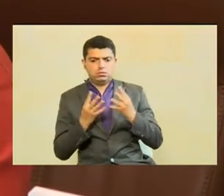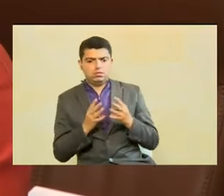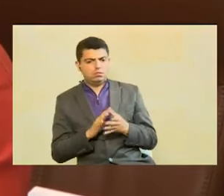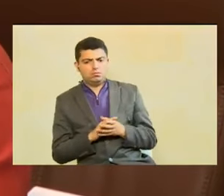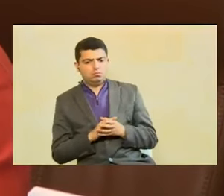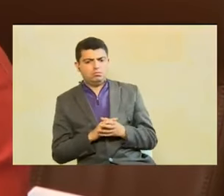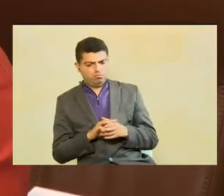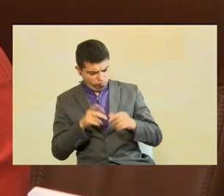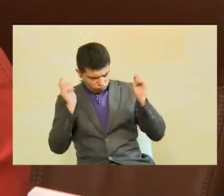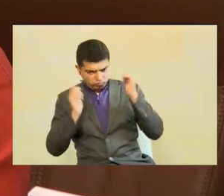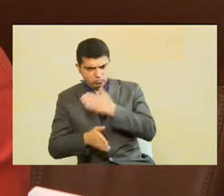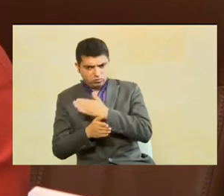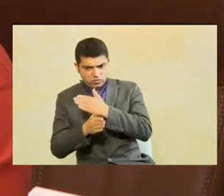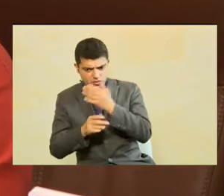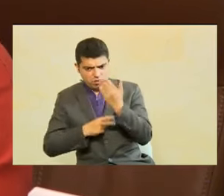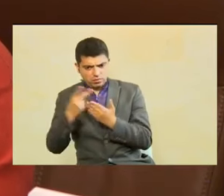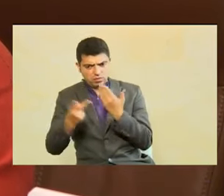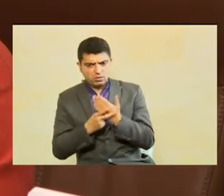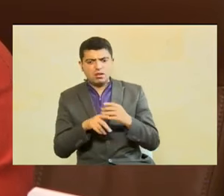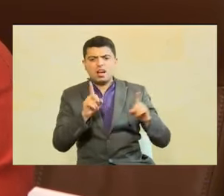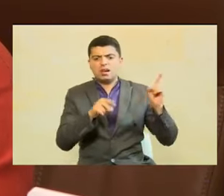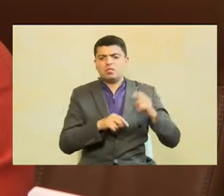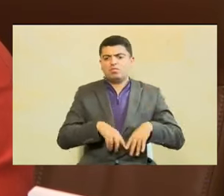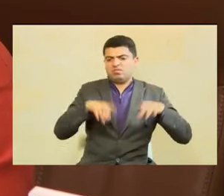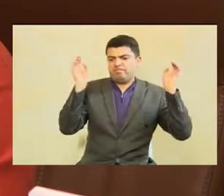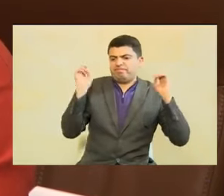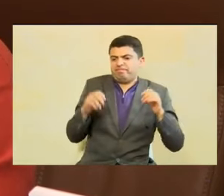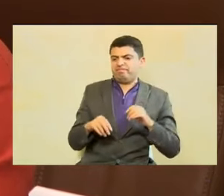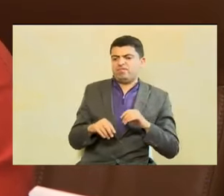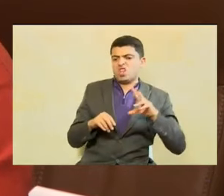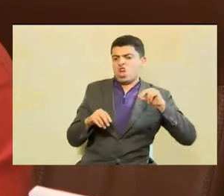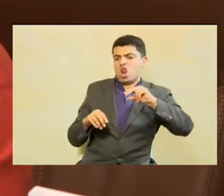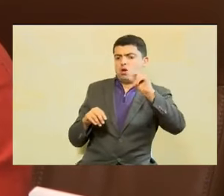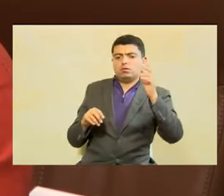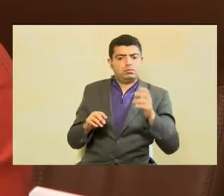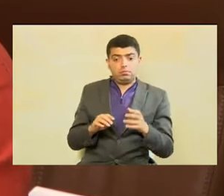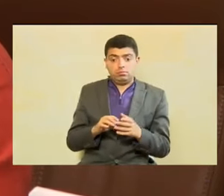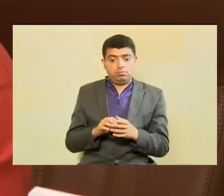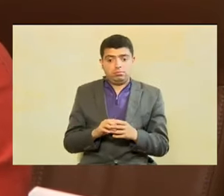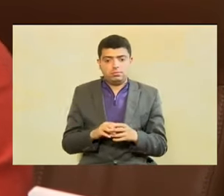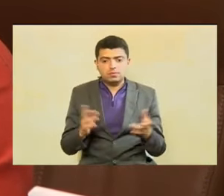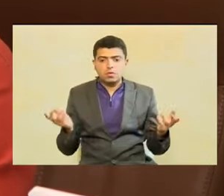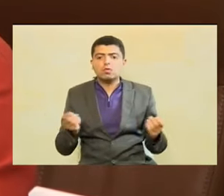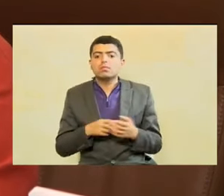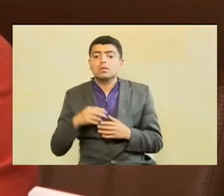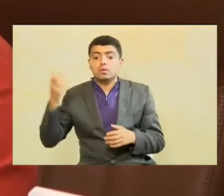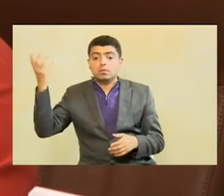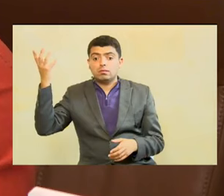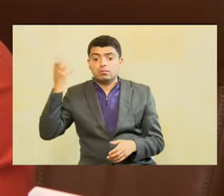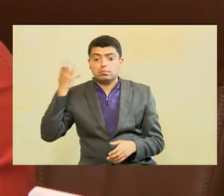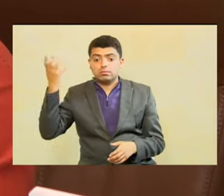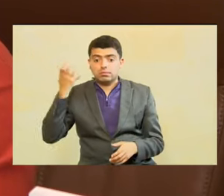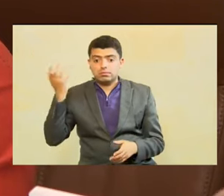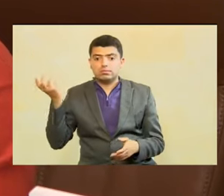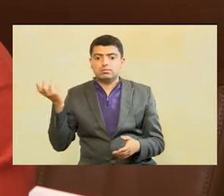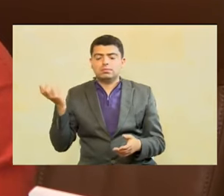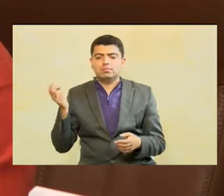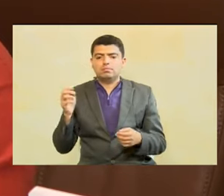del gobierno en donde no solo un pensionado le bajan el